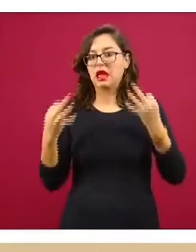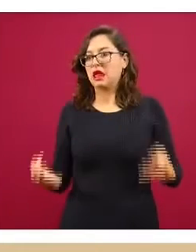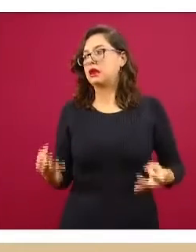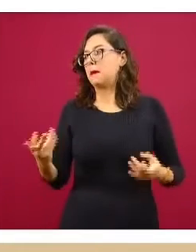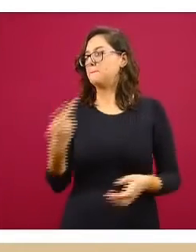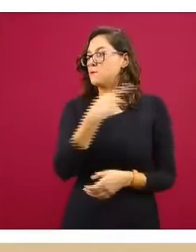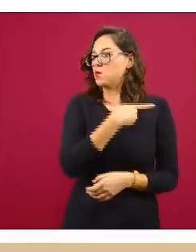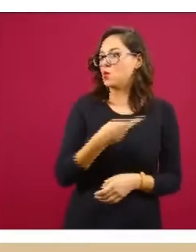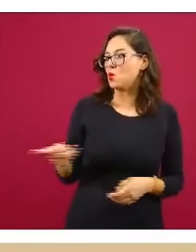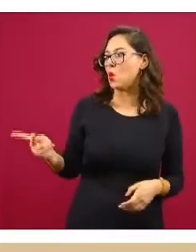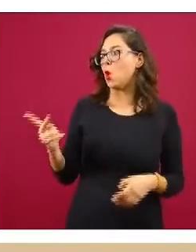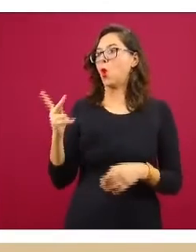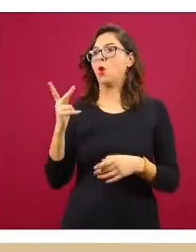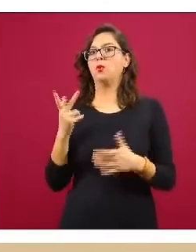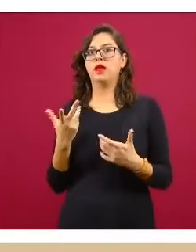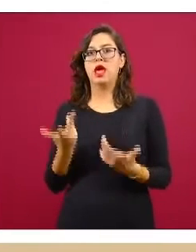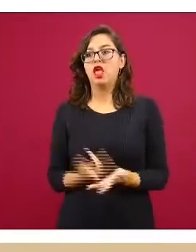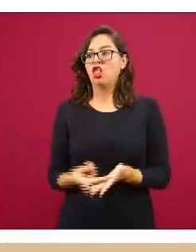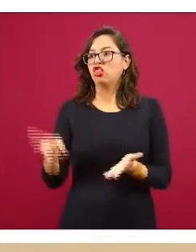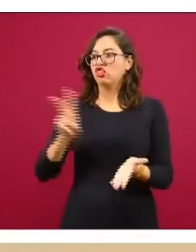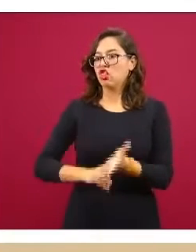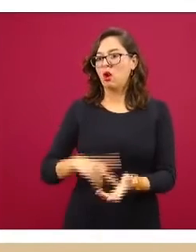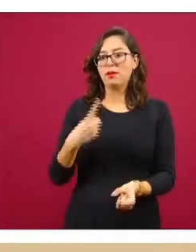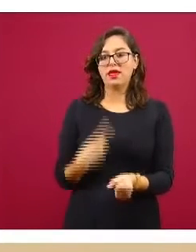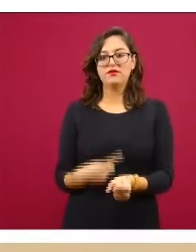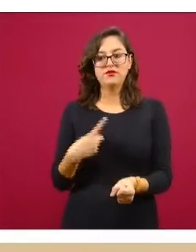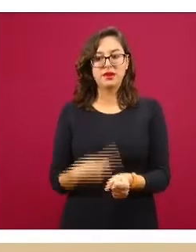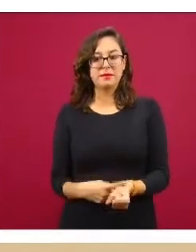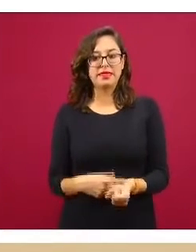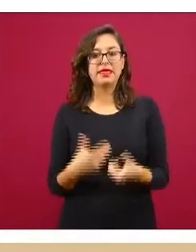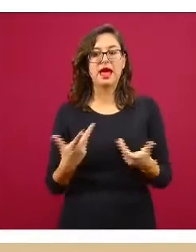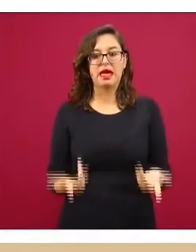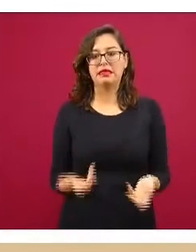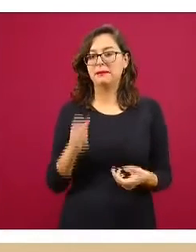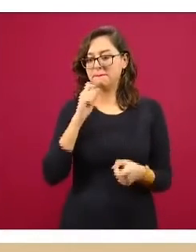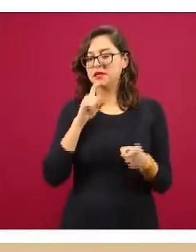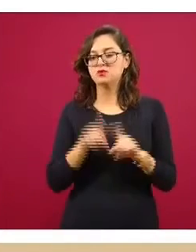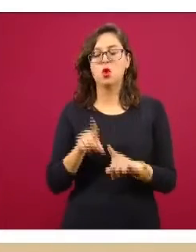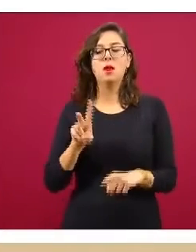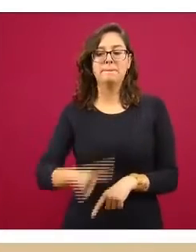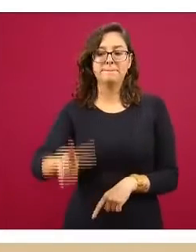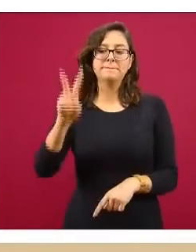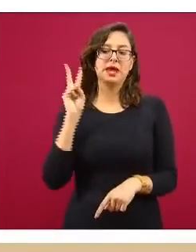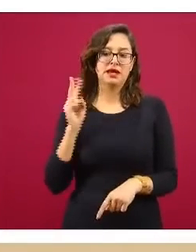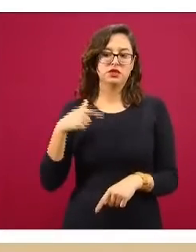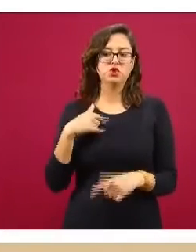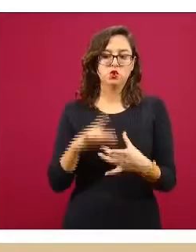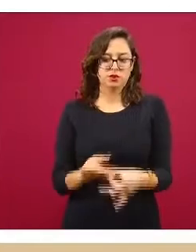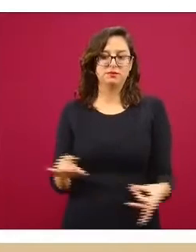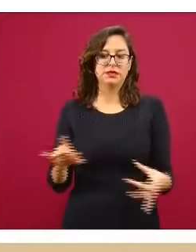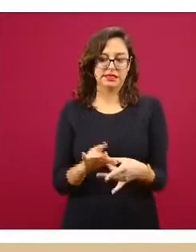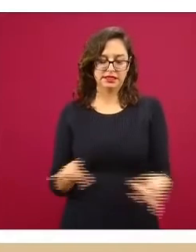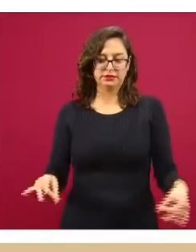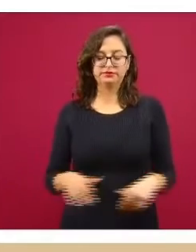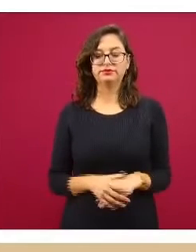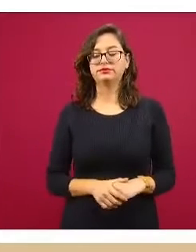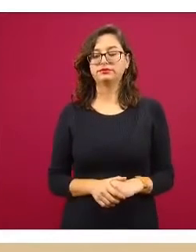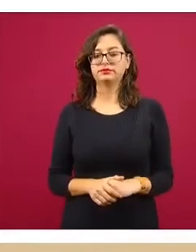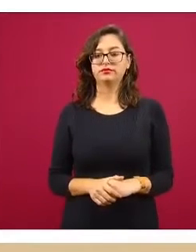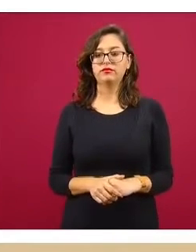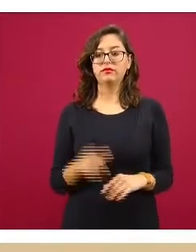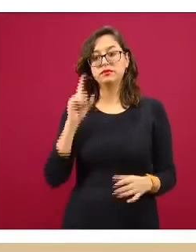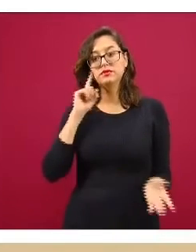pobreza, los factores de comorbilidades, tales como también presenté el viernes pasado. Entonces, creemos que es muy importante